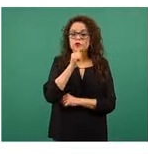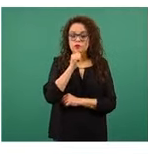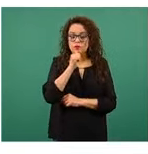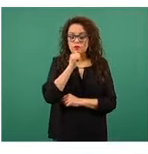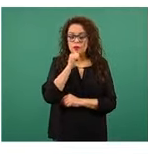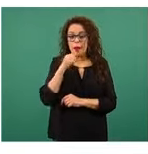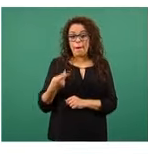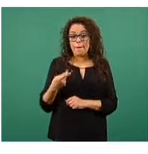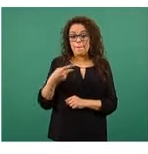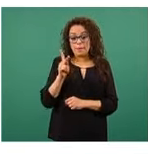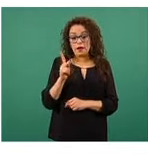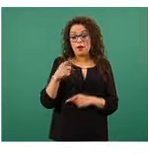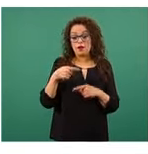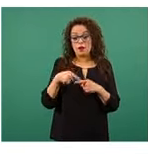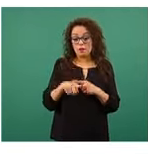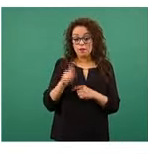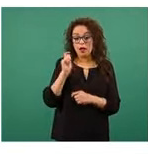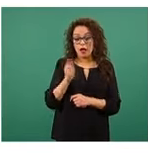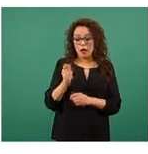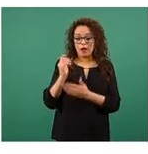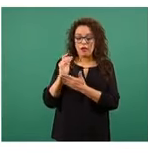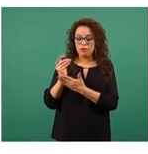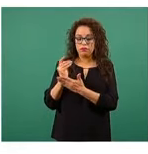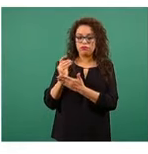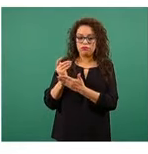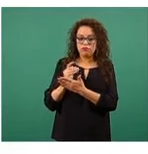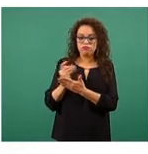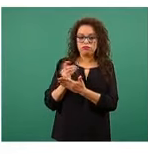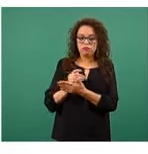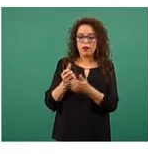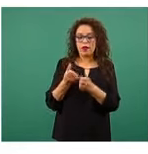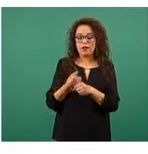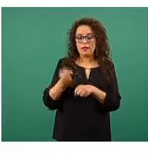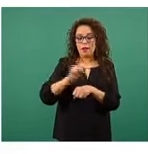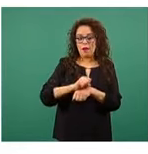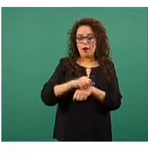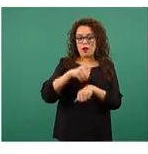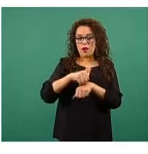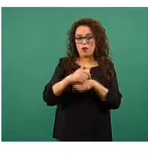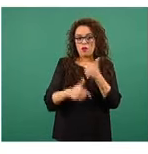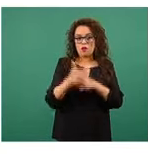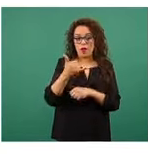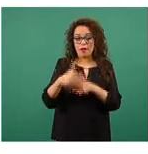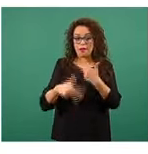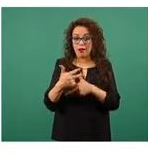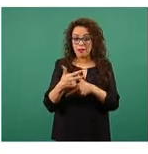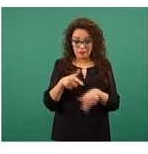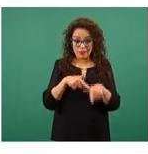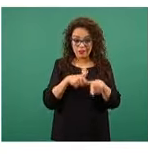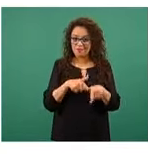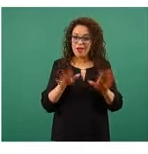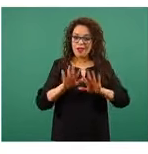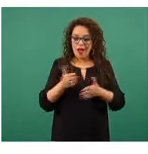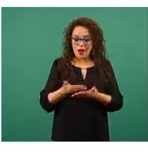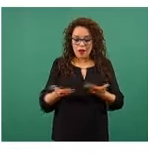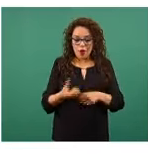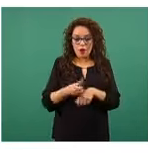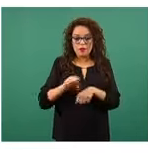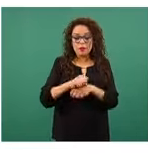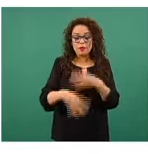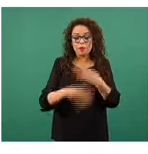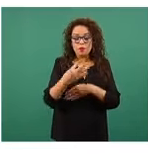esa tendencia descendente y comportamiento basal que había tenido durante la semana 12 y 13 ya no continuó, sino que ahora en la 14 vuelve